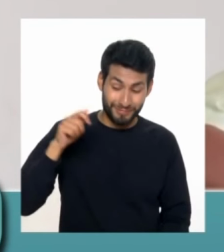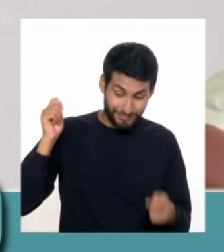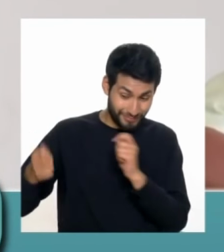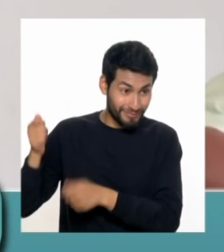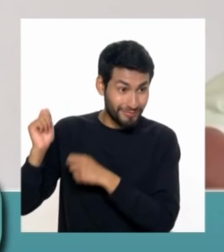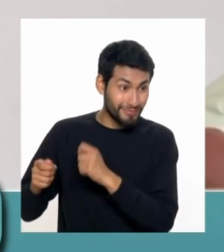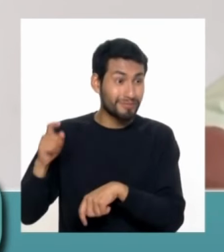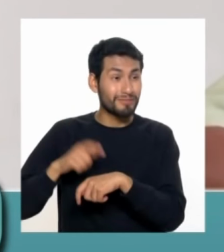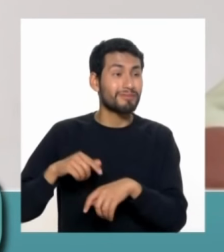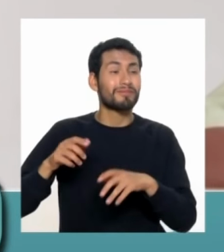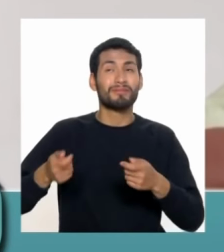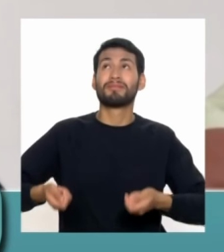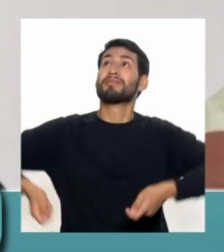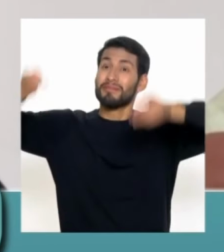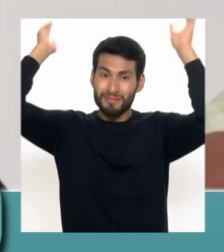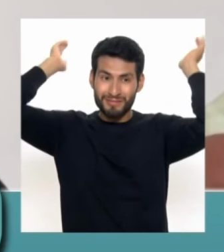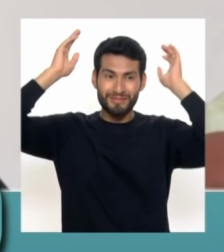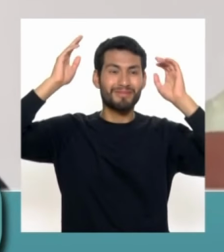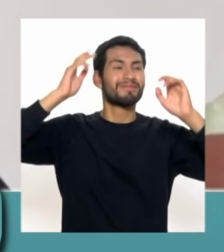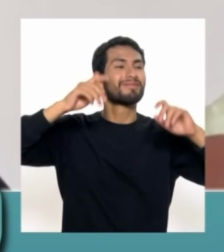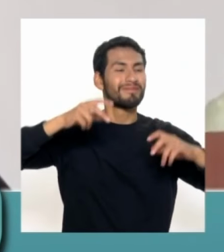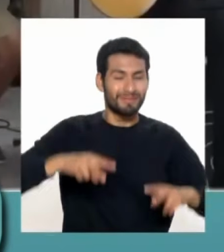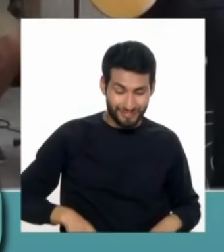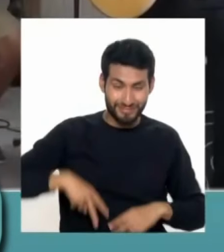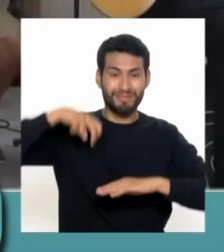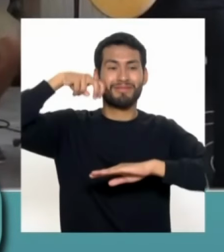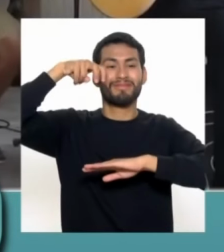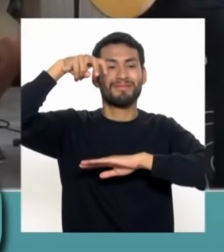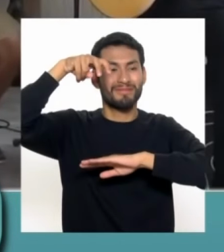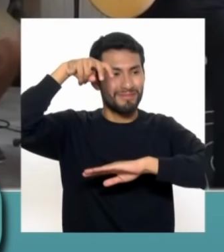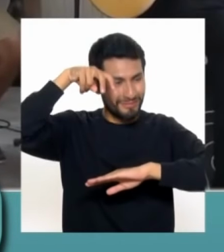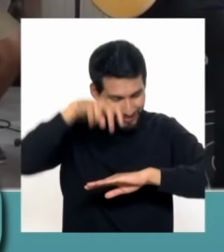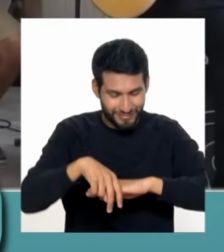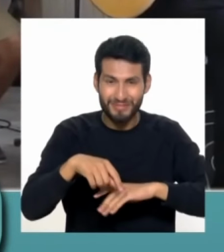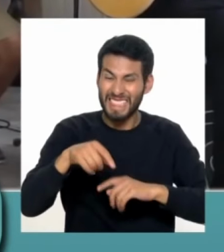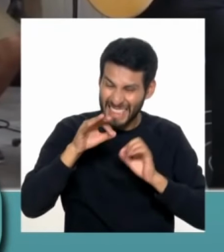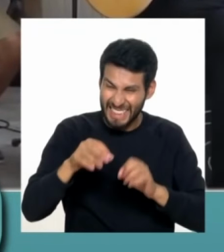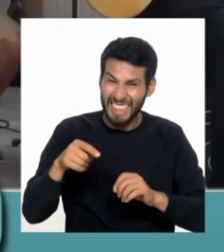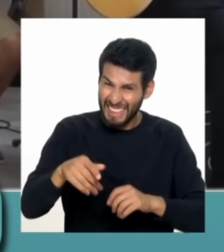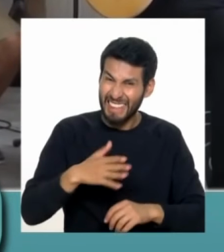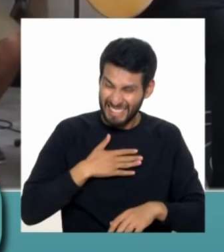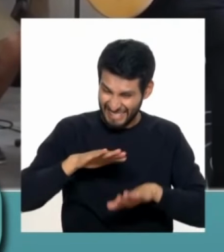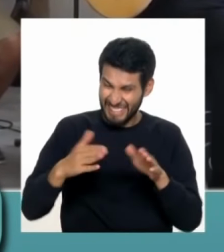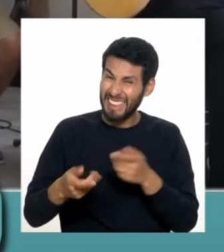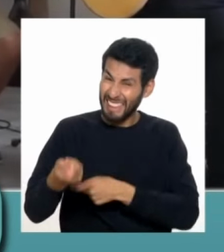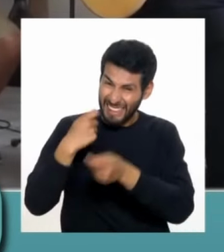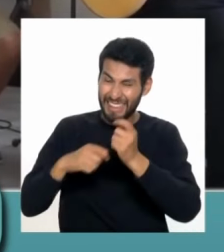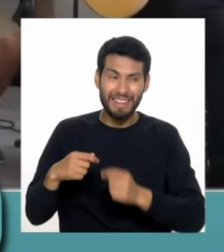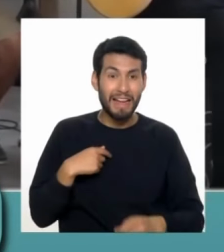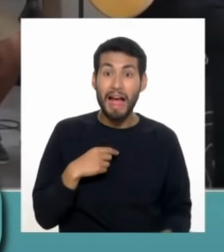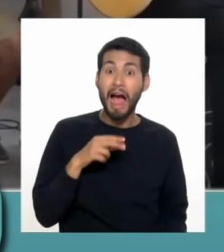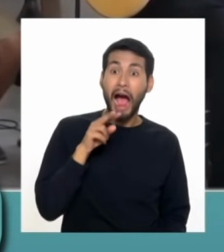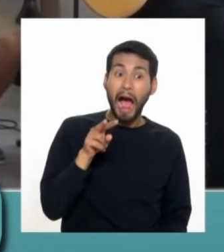y en un momento dado lanza las baquetas al aire y salta, cae en el cajón que yo le vendí. Pues yo digo, ¿cómo es el destino? Que si hubiera